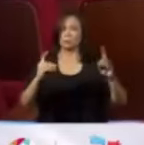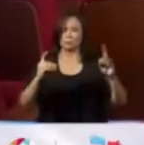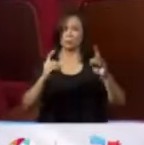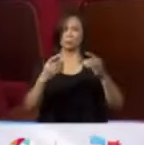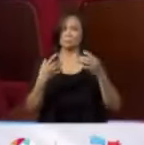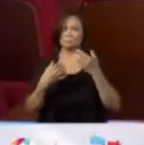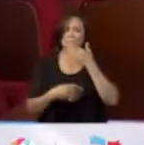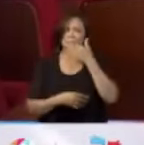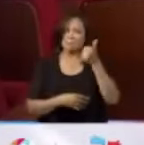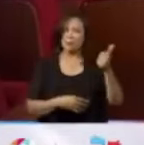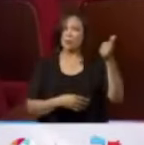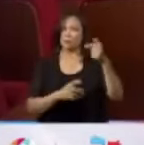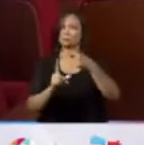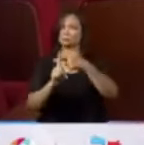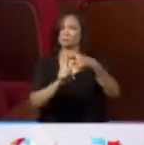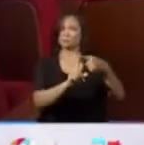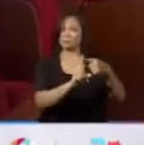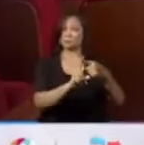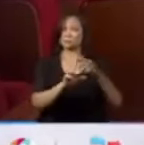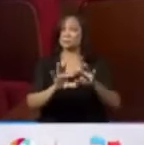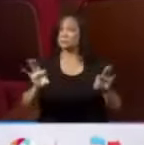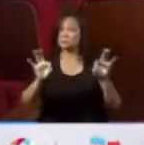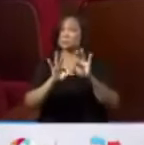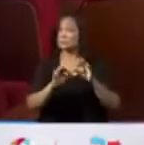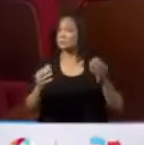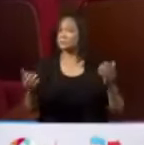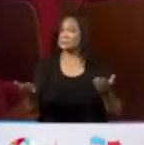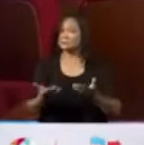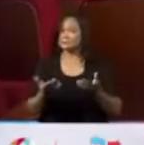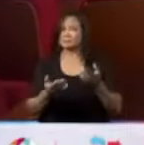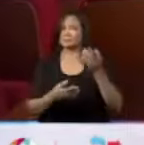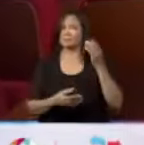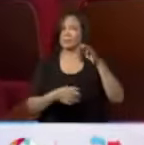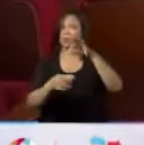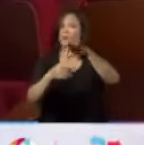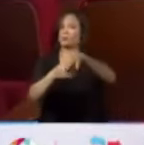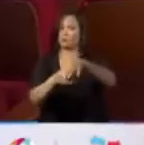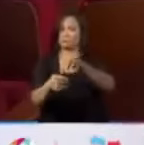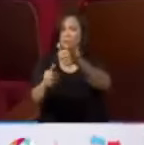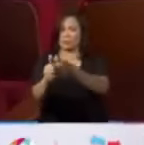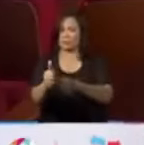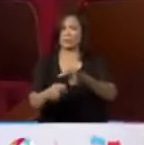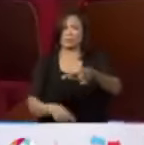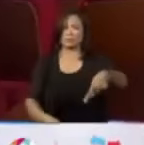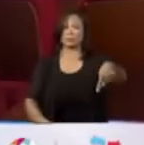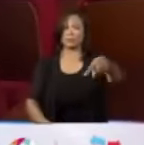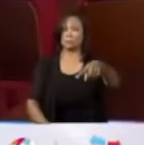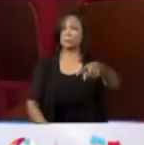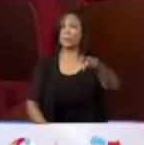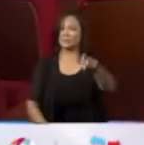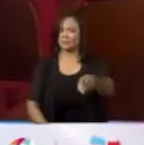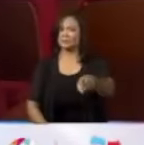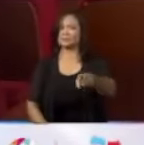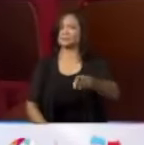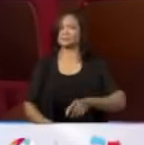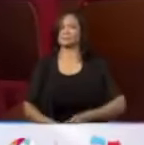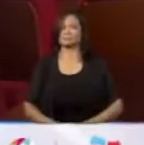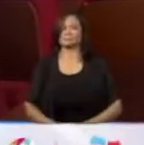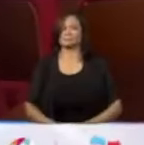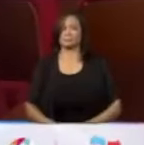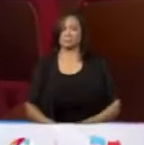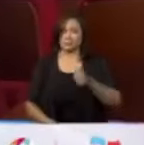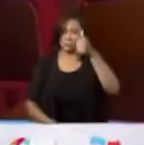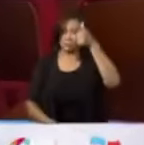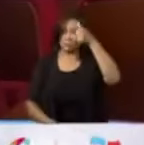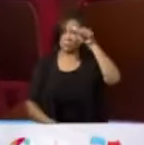democracia más saludable, pero más importante aún, serán los votos de cada uno de ustedes.